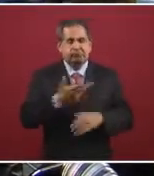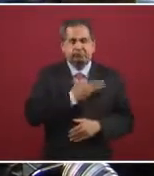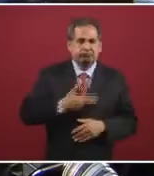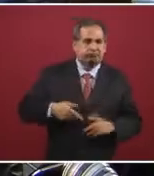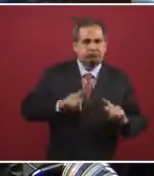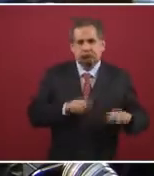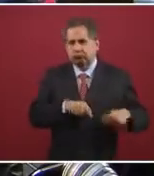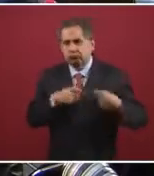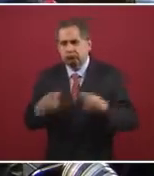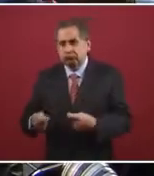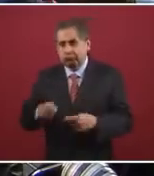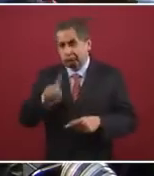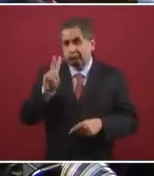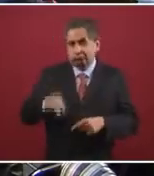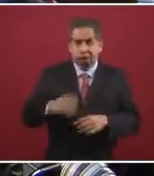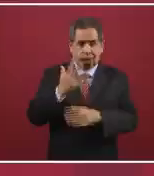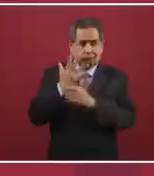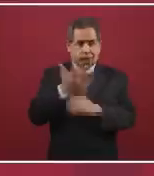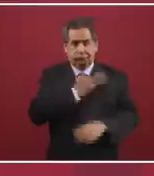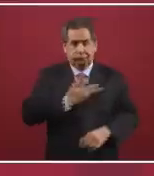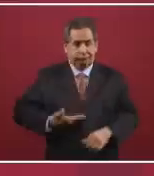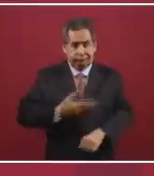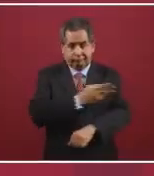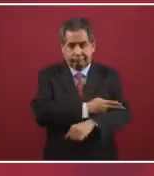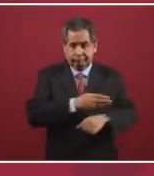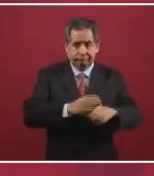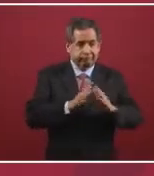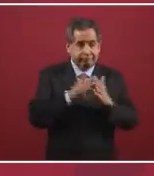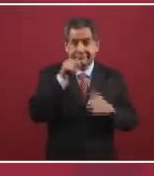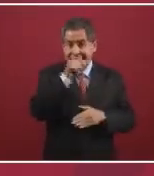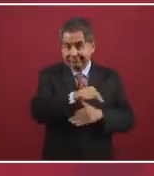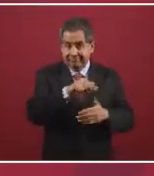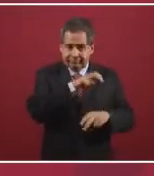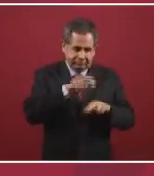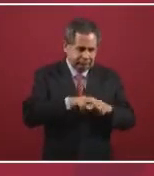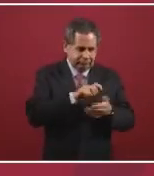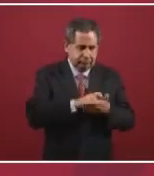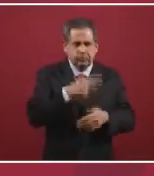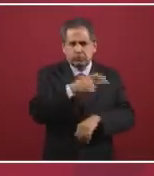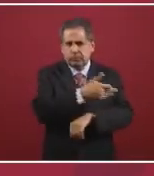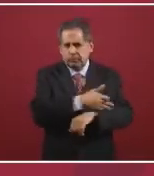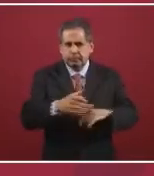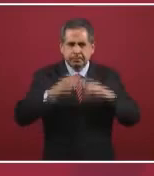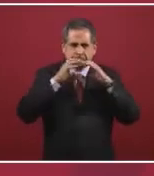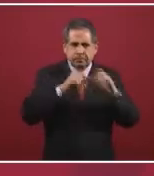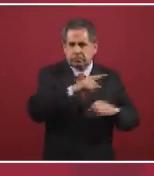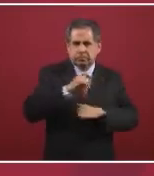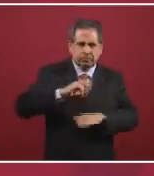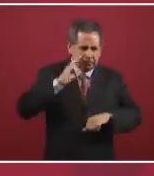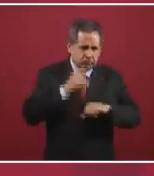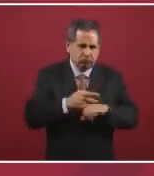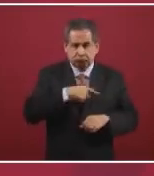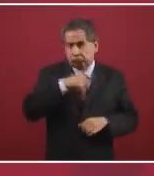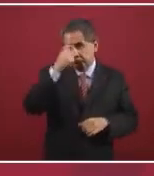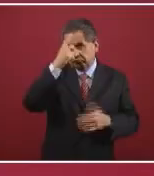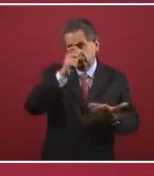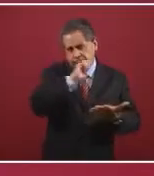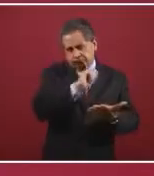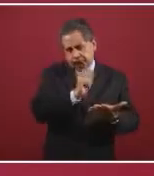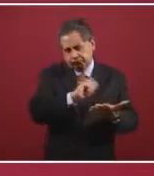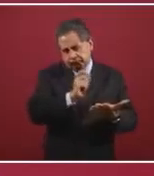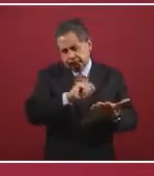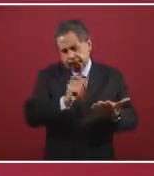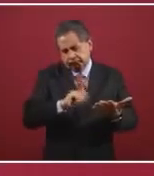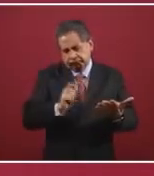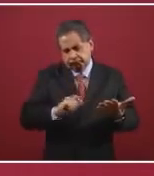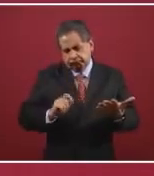presidencial, el presidente Madero. Allá tenía su familia una hacienda, él era el encargado de atender